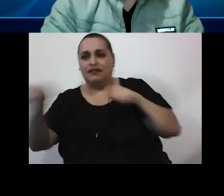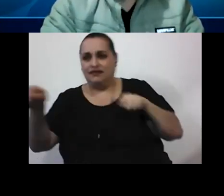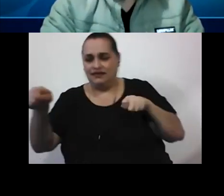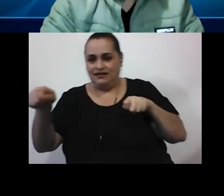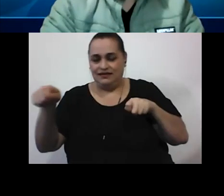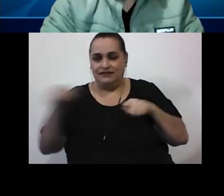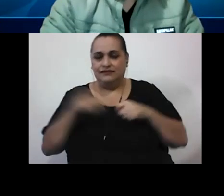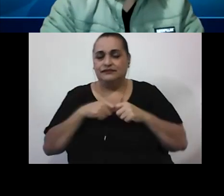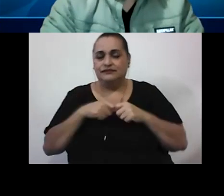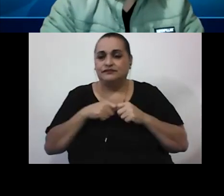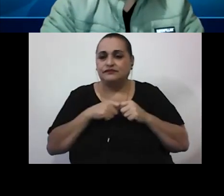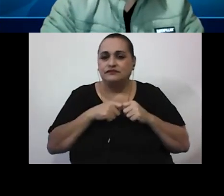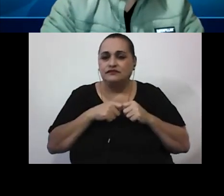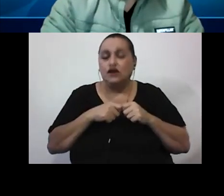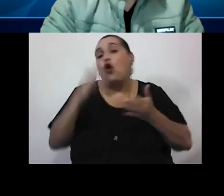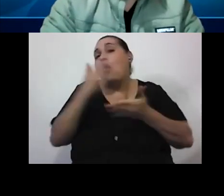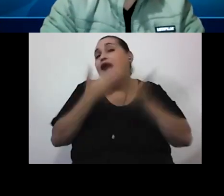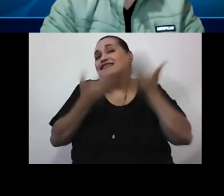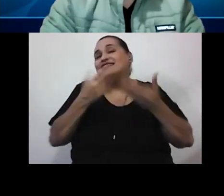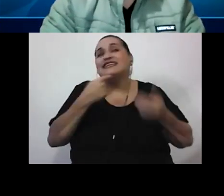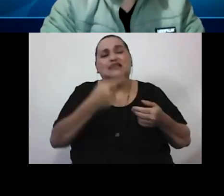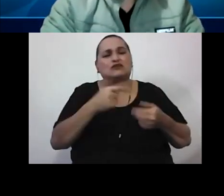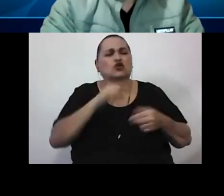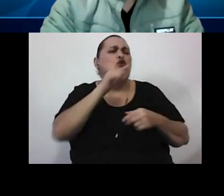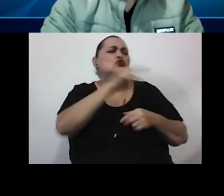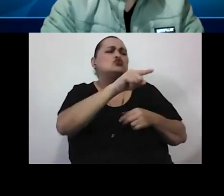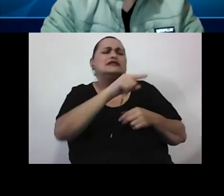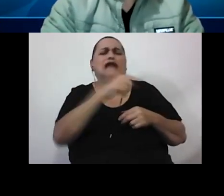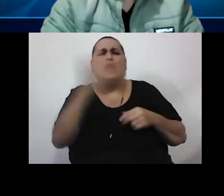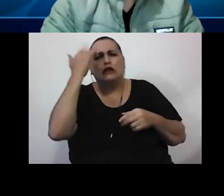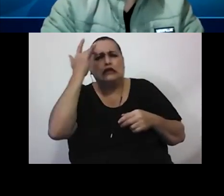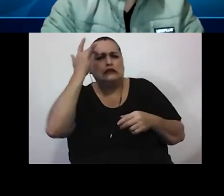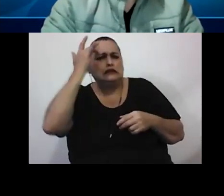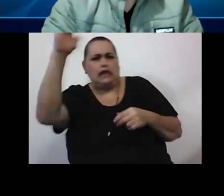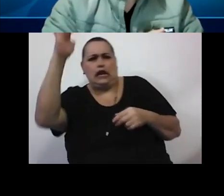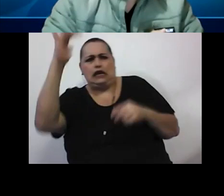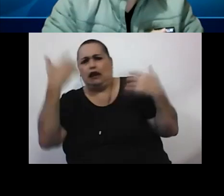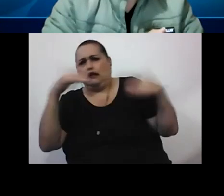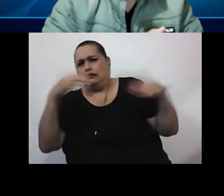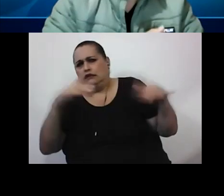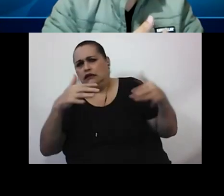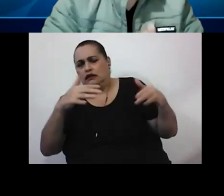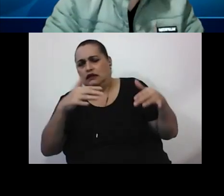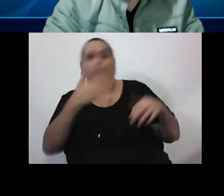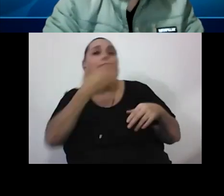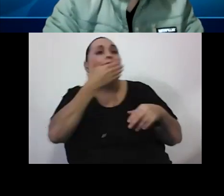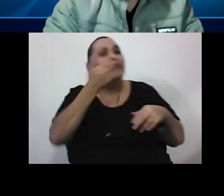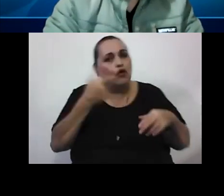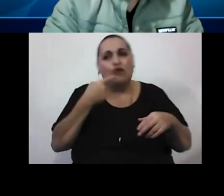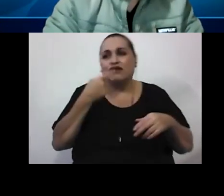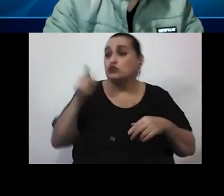eso que a veces decimos, ay, eres tan listo, versus mejor lo